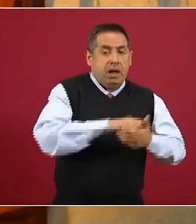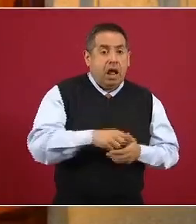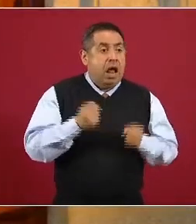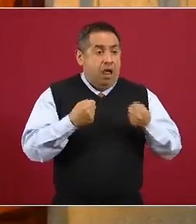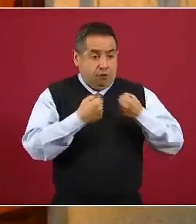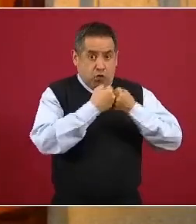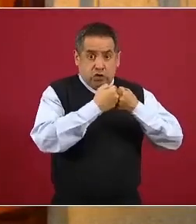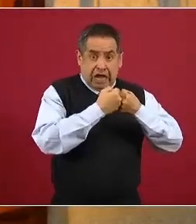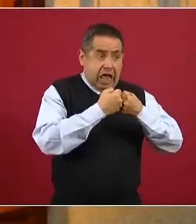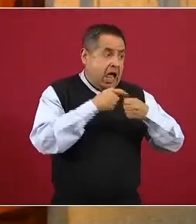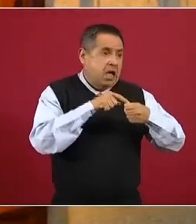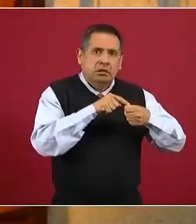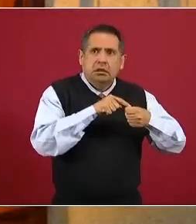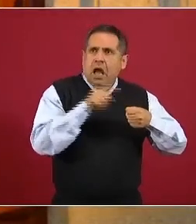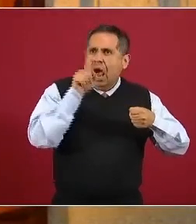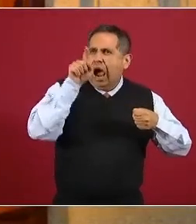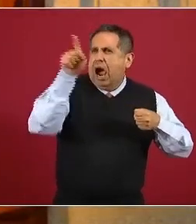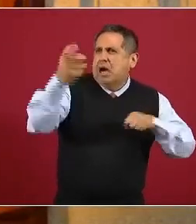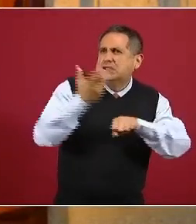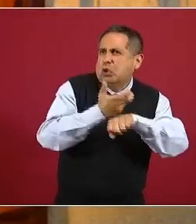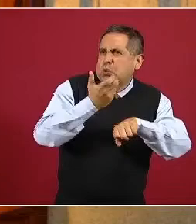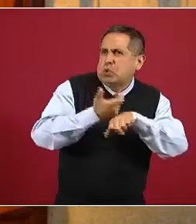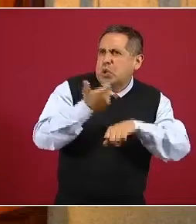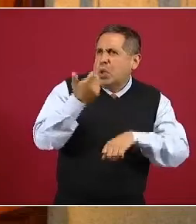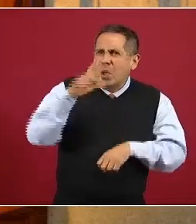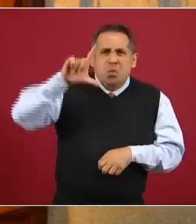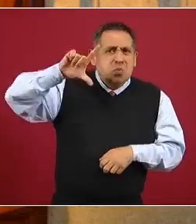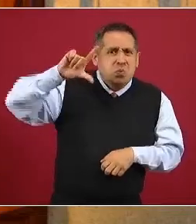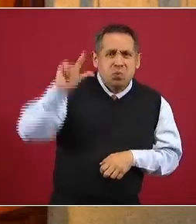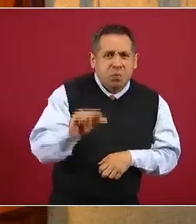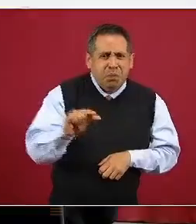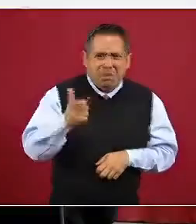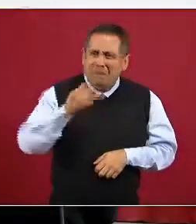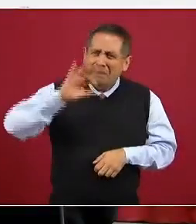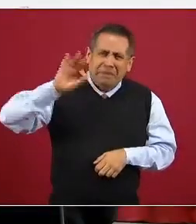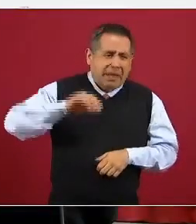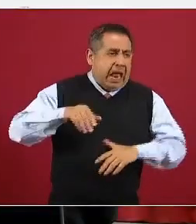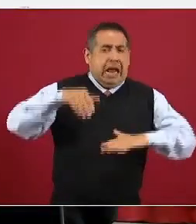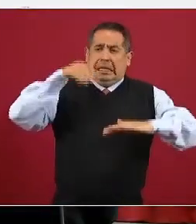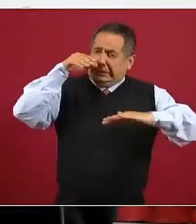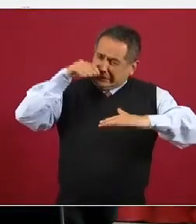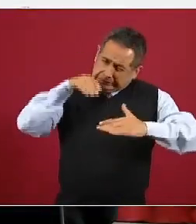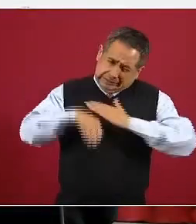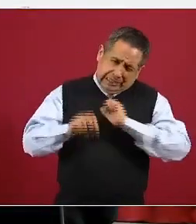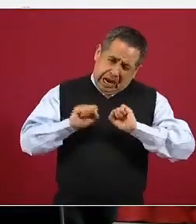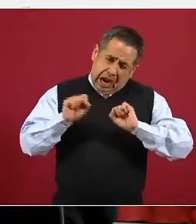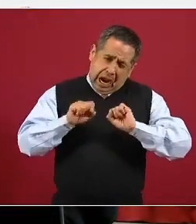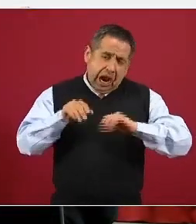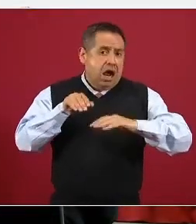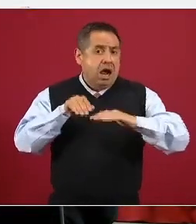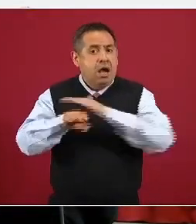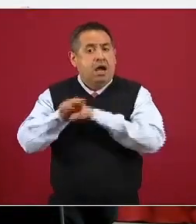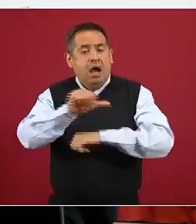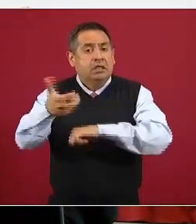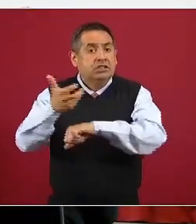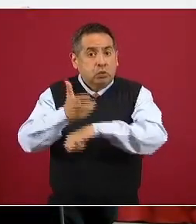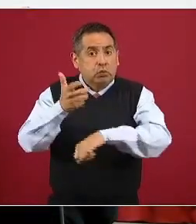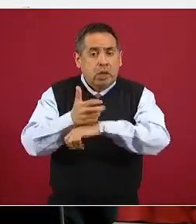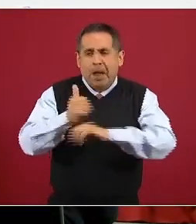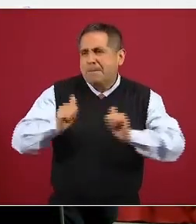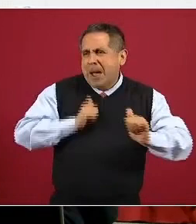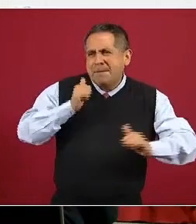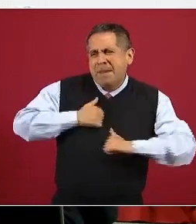eran atraídos por las ofertas que se hacían en los Estados Unidos, cruzaban la frontera para